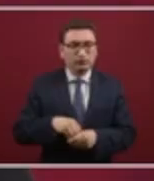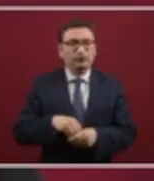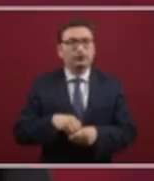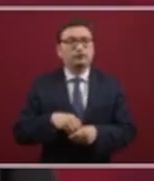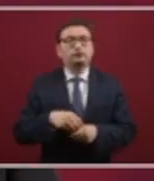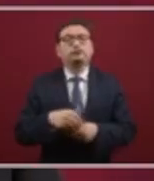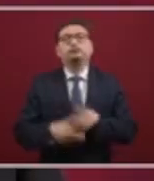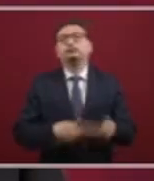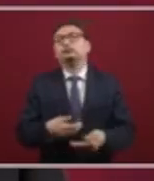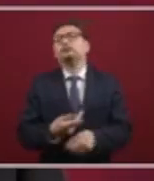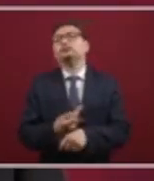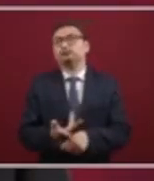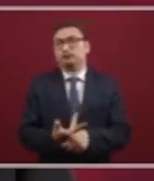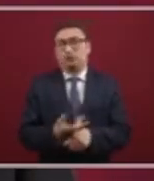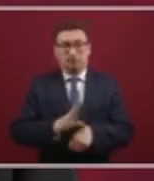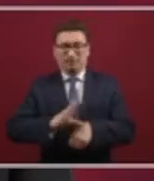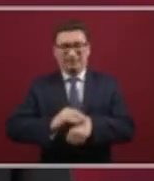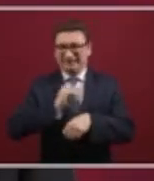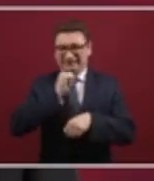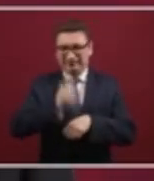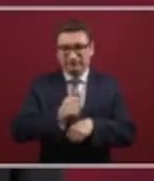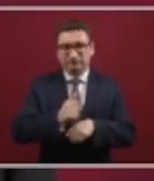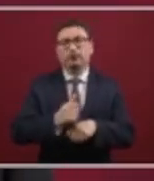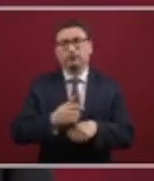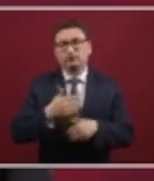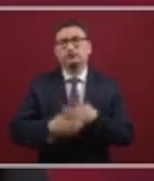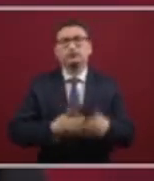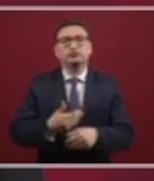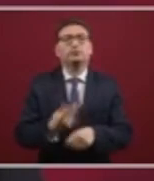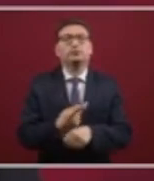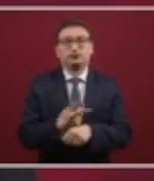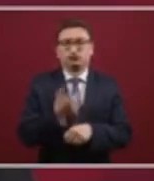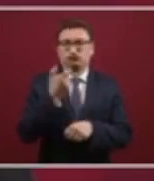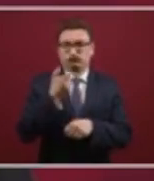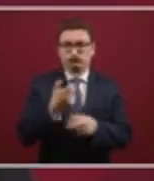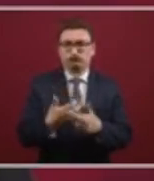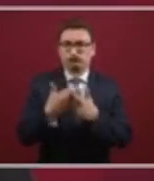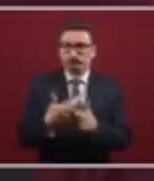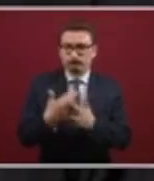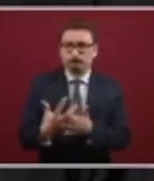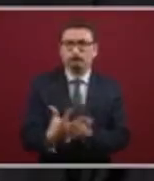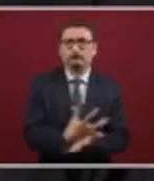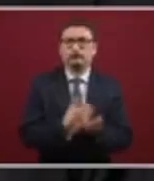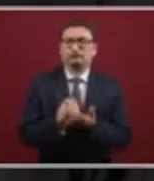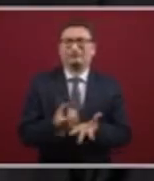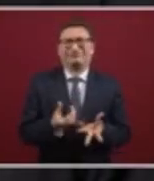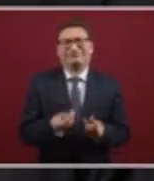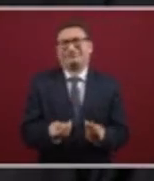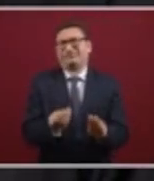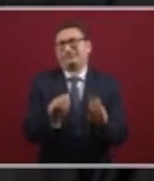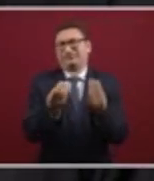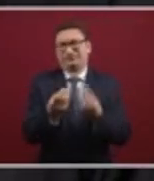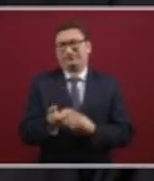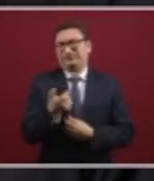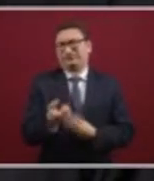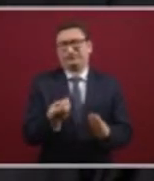si no se tolera la corrupción, se liberan muchos fondos, mucho, mucho, mucho dinero.